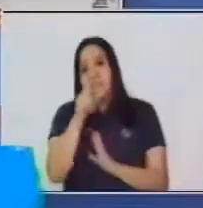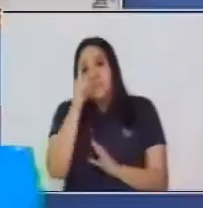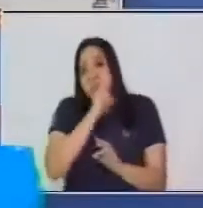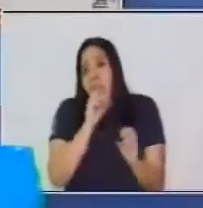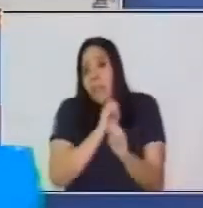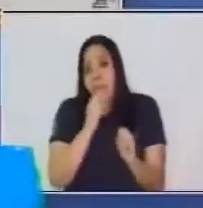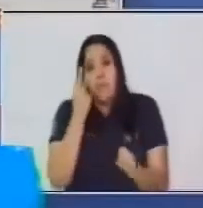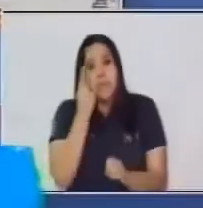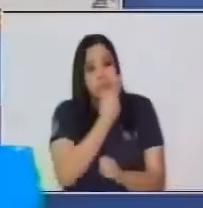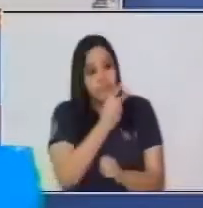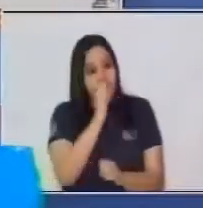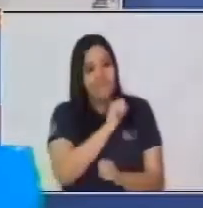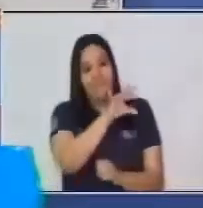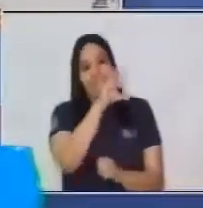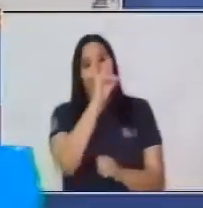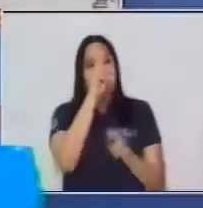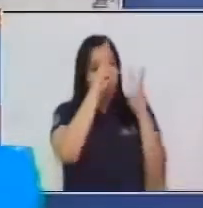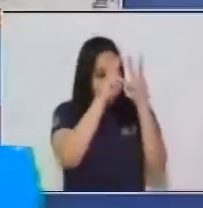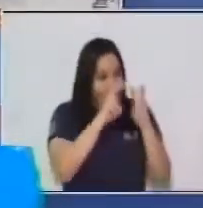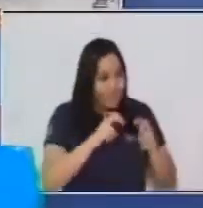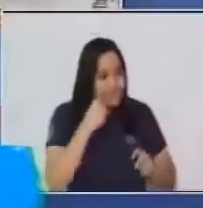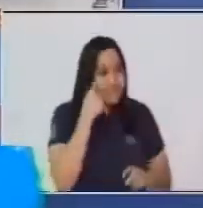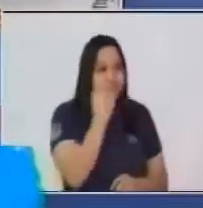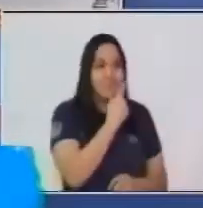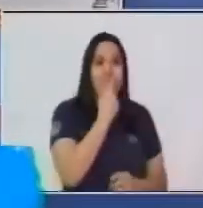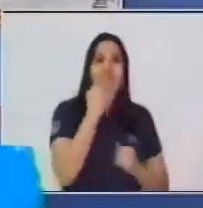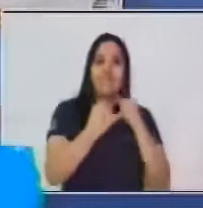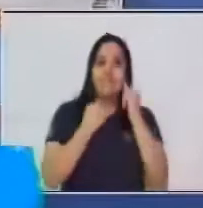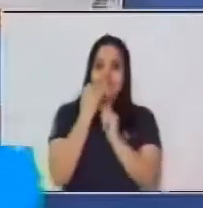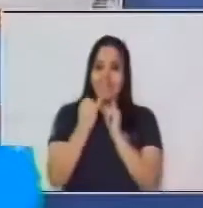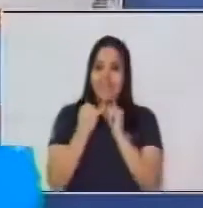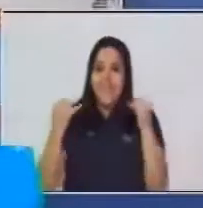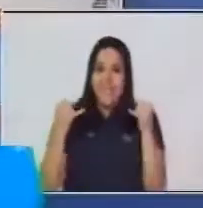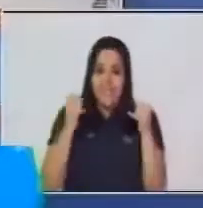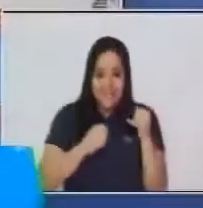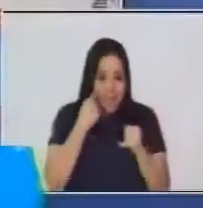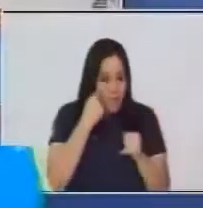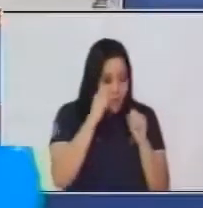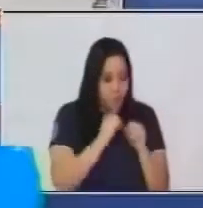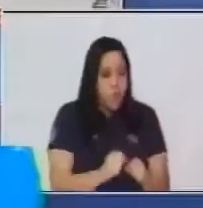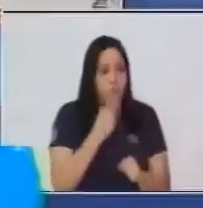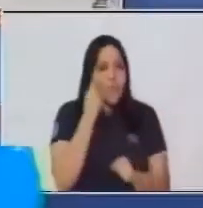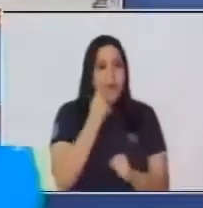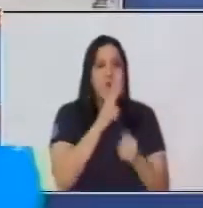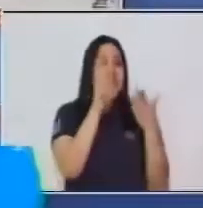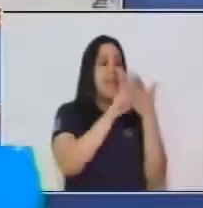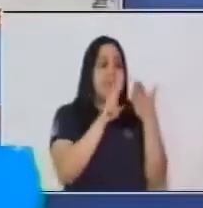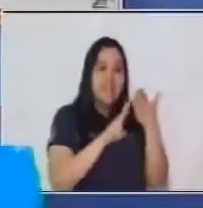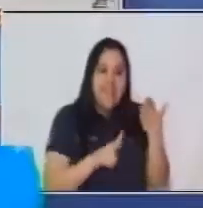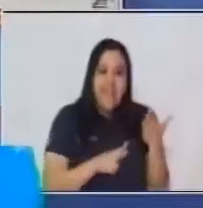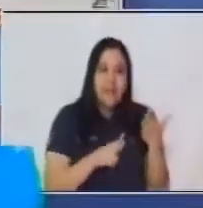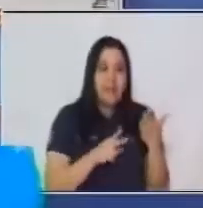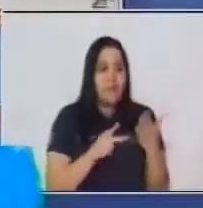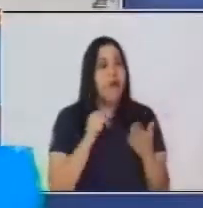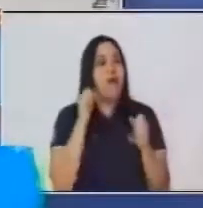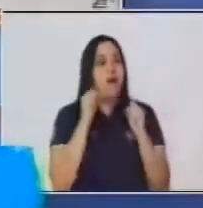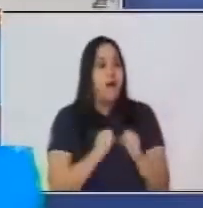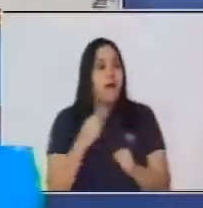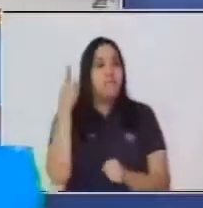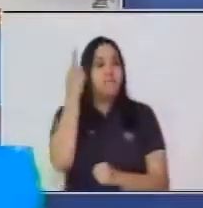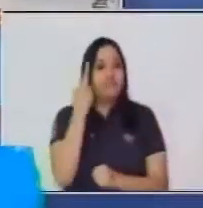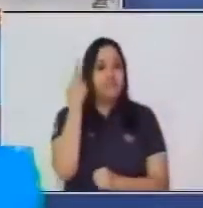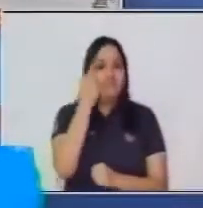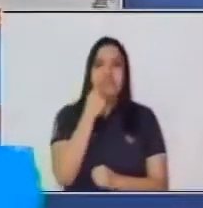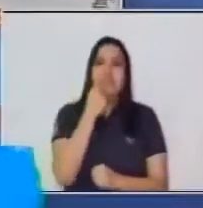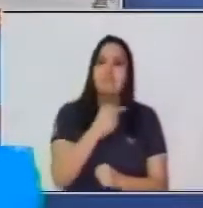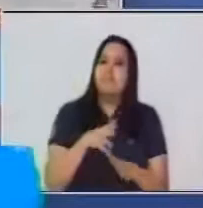visto, te invito a que investigues o puedas conseguir alguna tira cómica de ellos y los leas y reflexiones acerca de lo que te